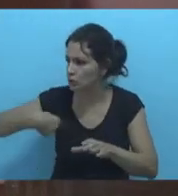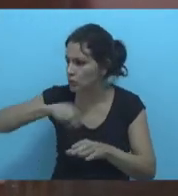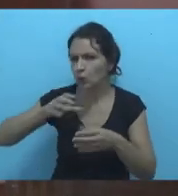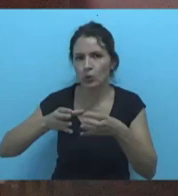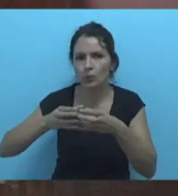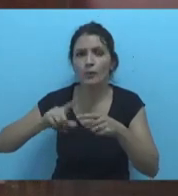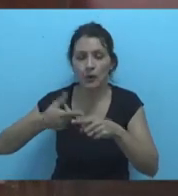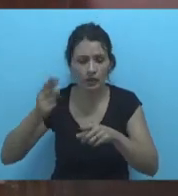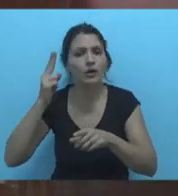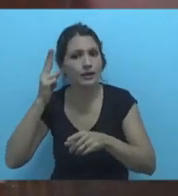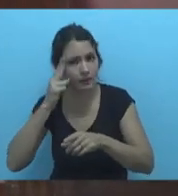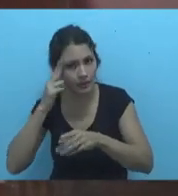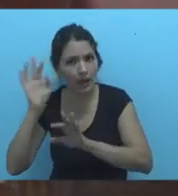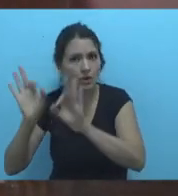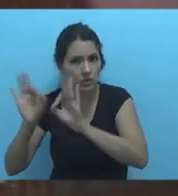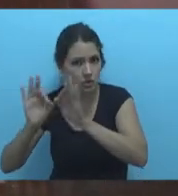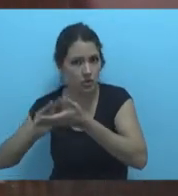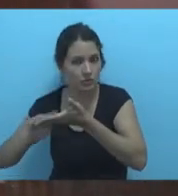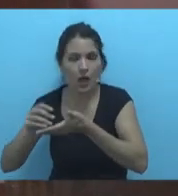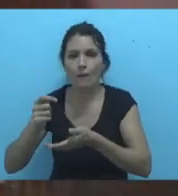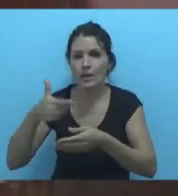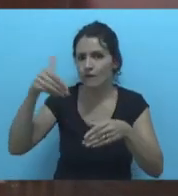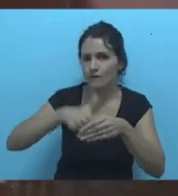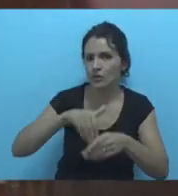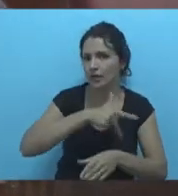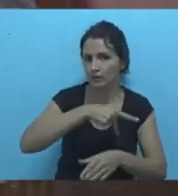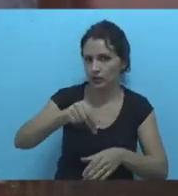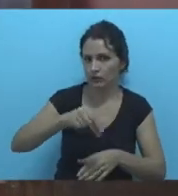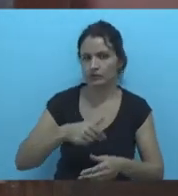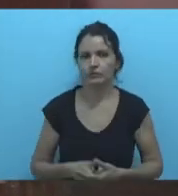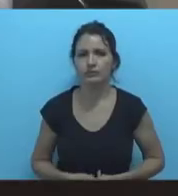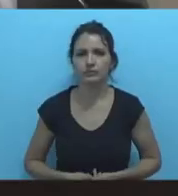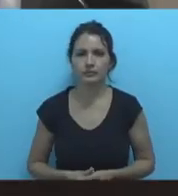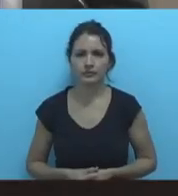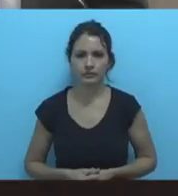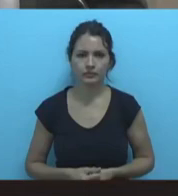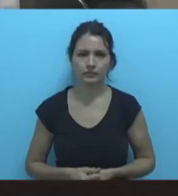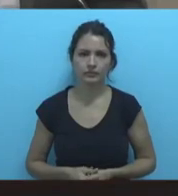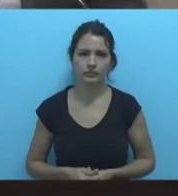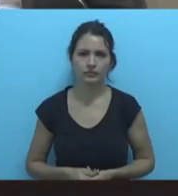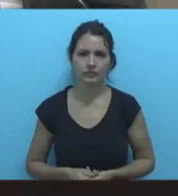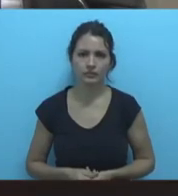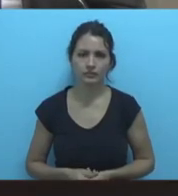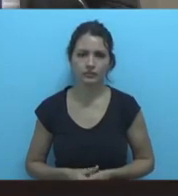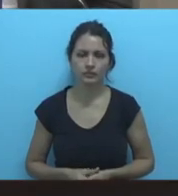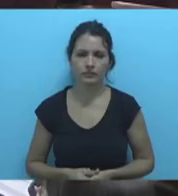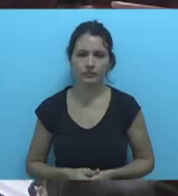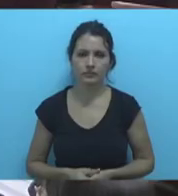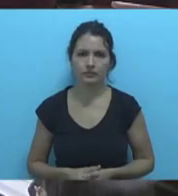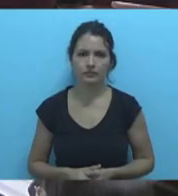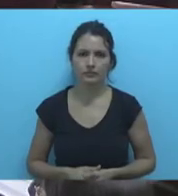obviamente respetamos el proyecto del diputado, pero no lo vamos a acompañar. Gracias, diputado. Tiene la palabra el diputado González.